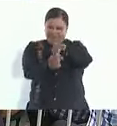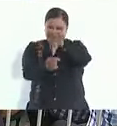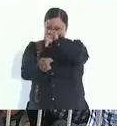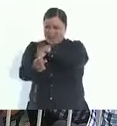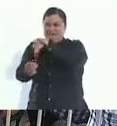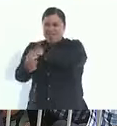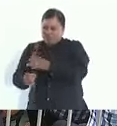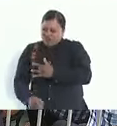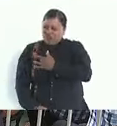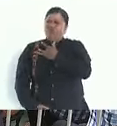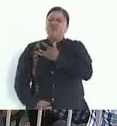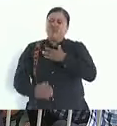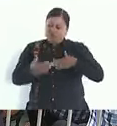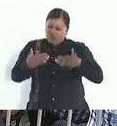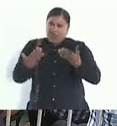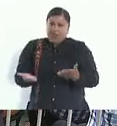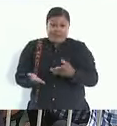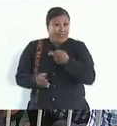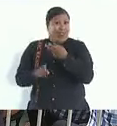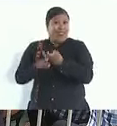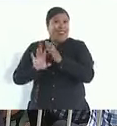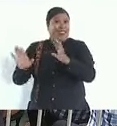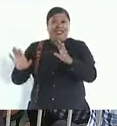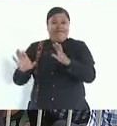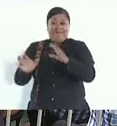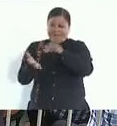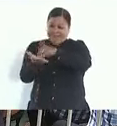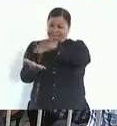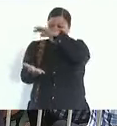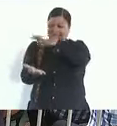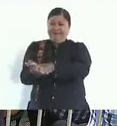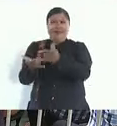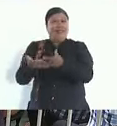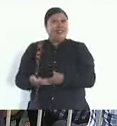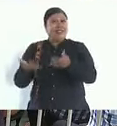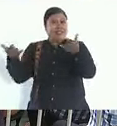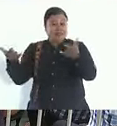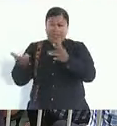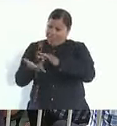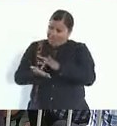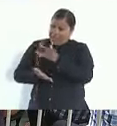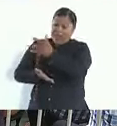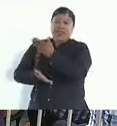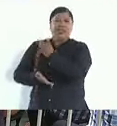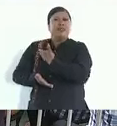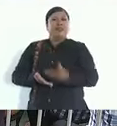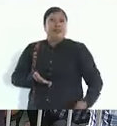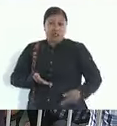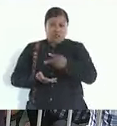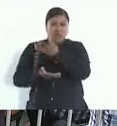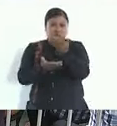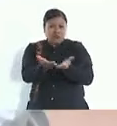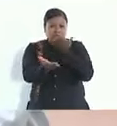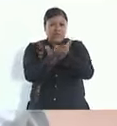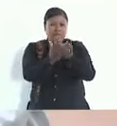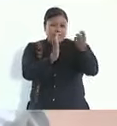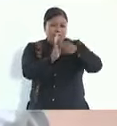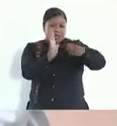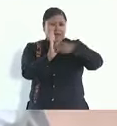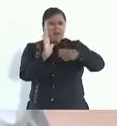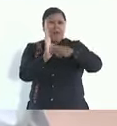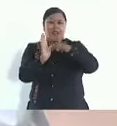histórico. Gracias, presidente, por enviar las iniciativas de reforma al